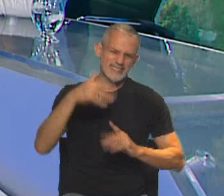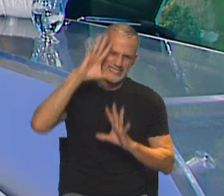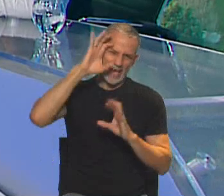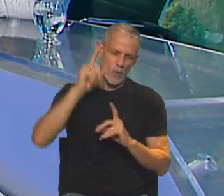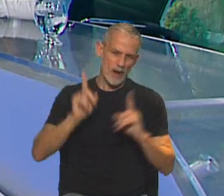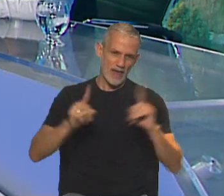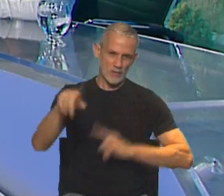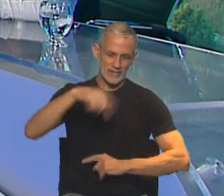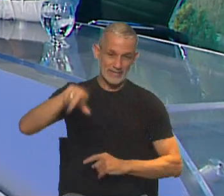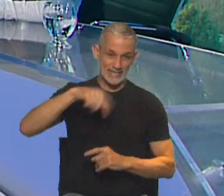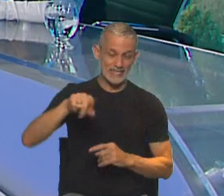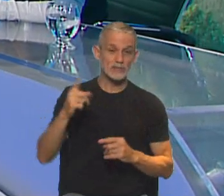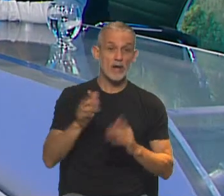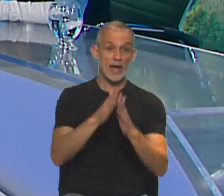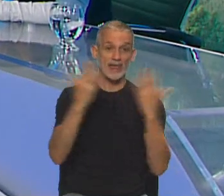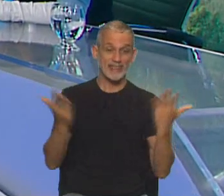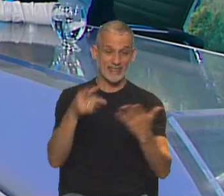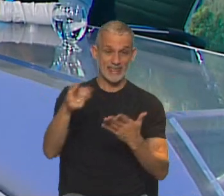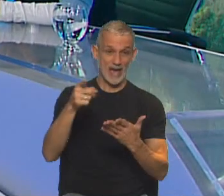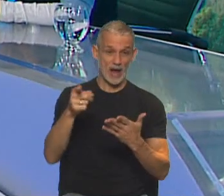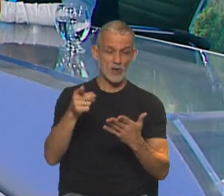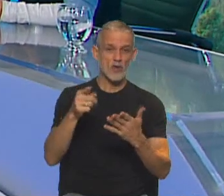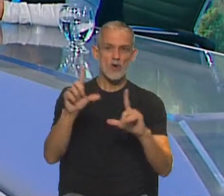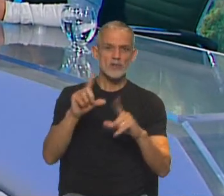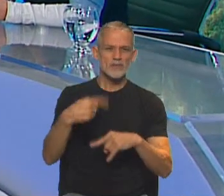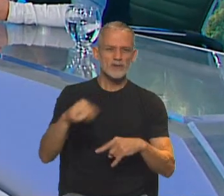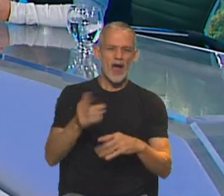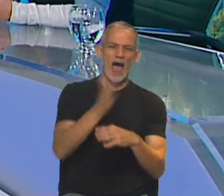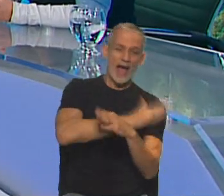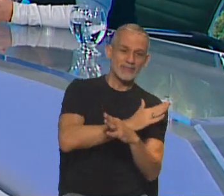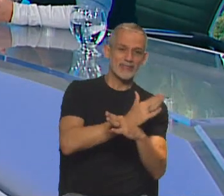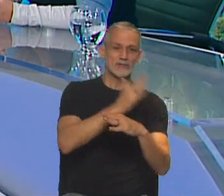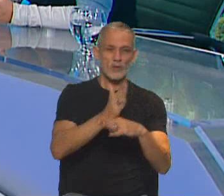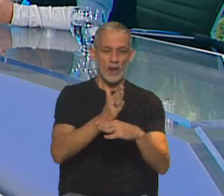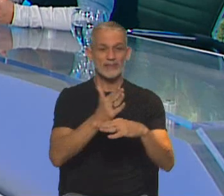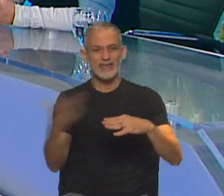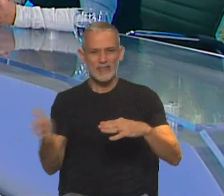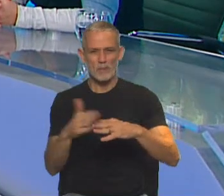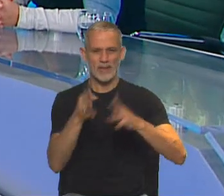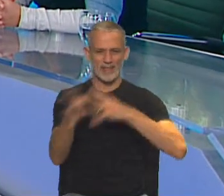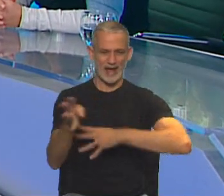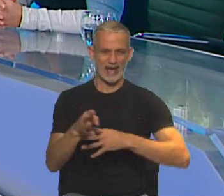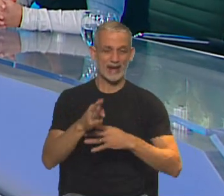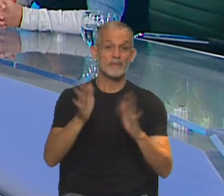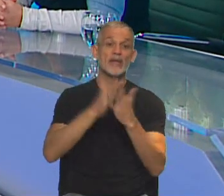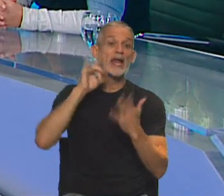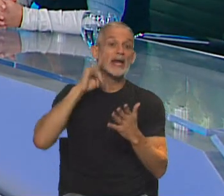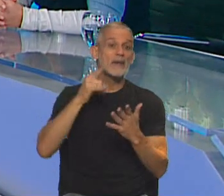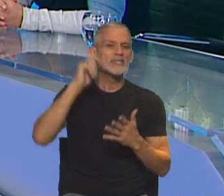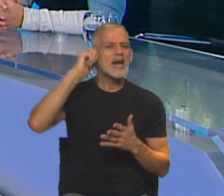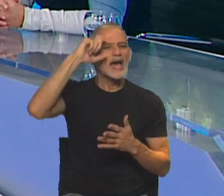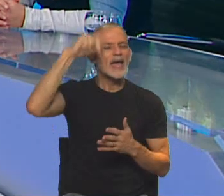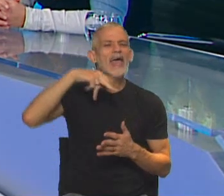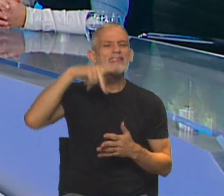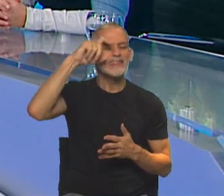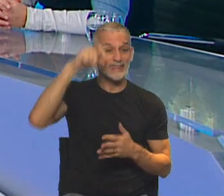acordar, algunas tapas de lo que fueron los medios antes, durante y después de la guerra. Sí, sobre todo la revista Gente, ¿no? Que tuvo, me